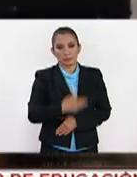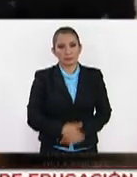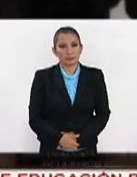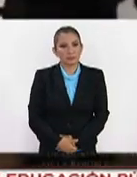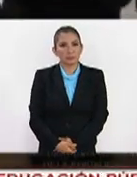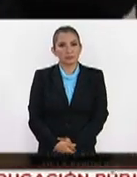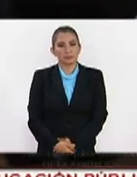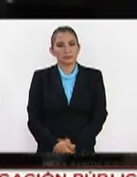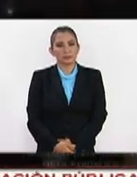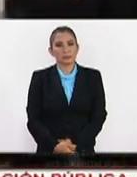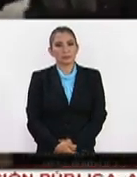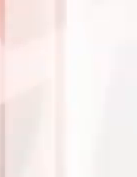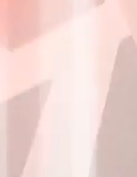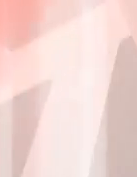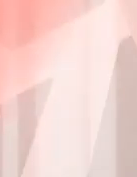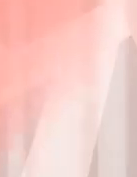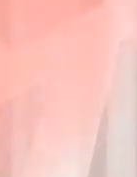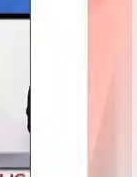fuego.